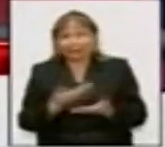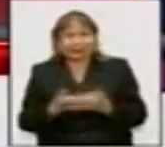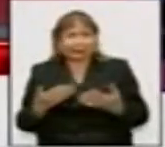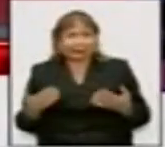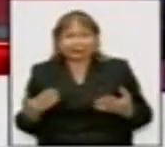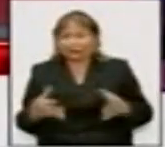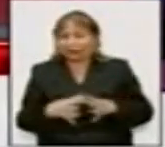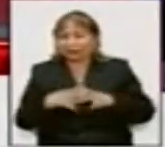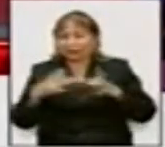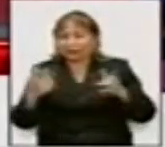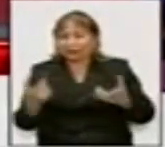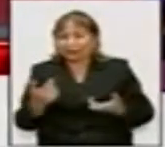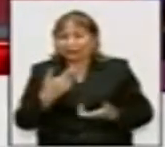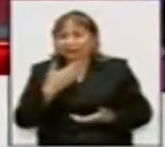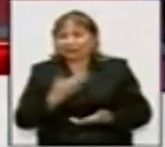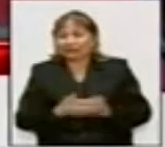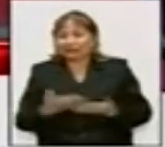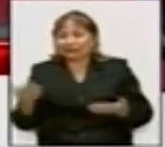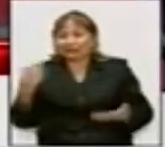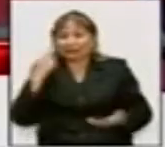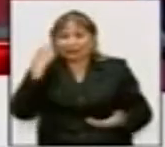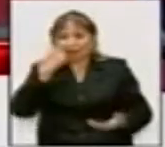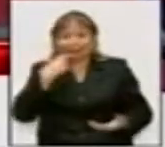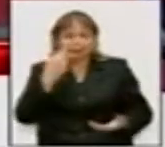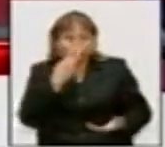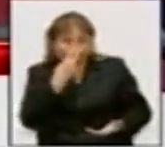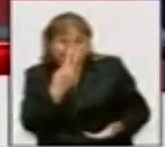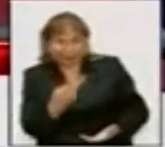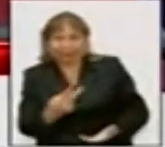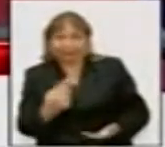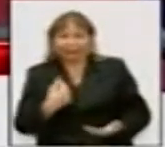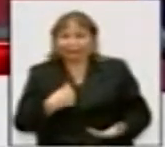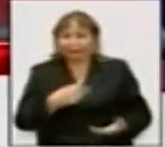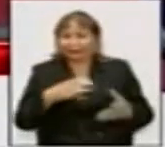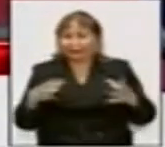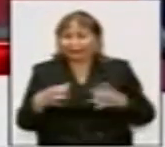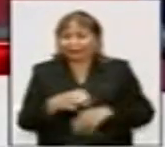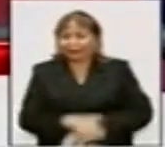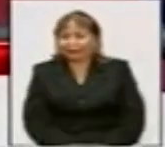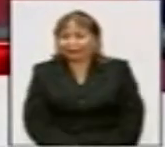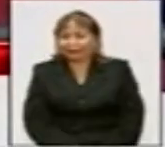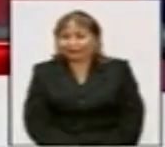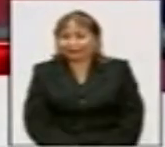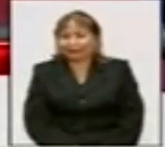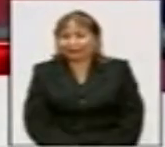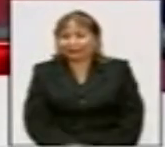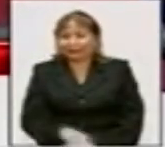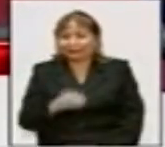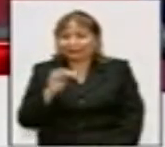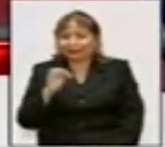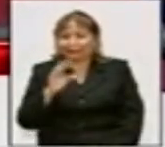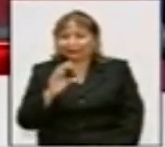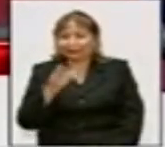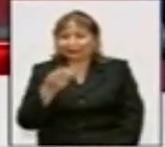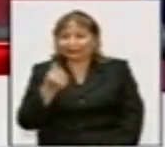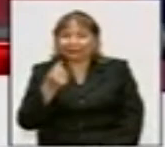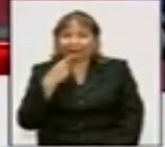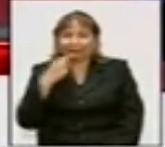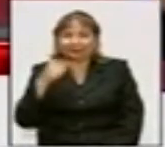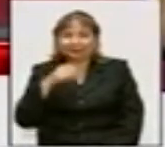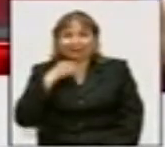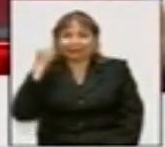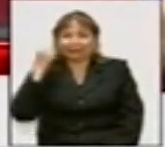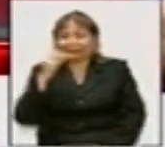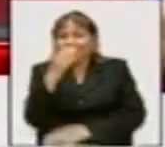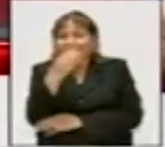el caso tan grande de todos nosotros poder con eso me ha pasado todo rafael marchante es el tercer el tercero que se suicidó y en